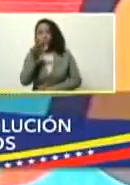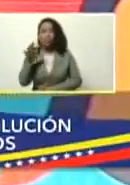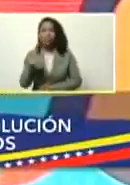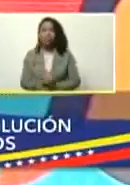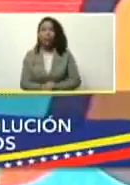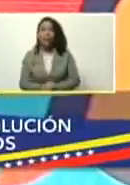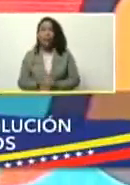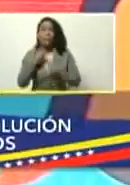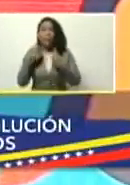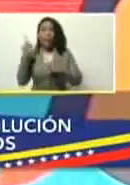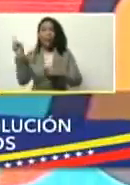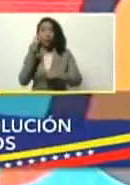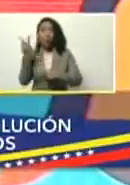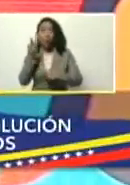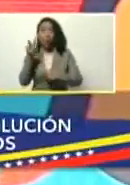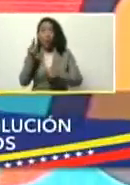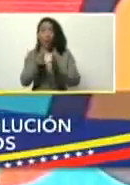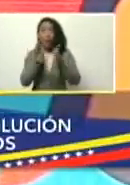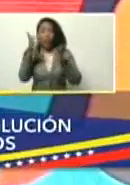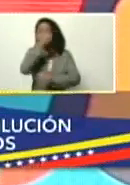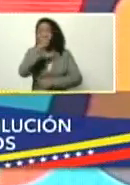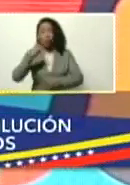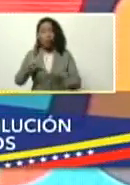para que se encontraran estos dos titanes.